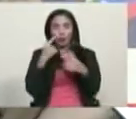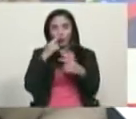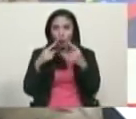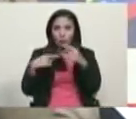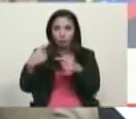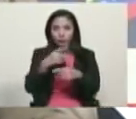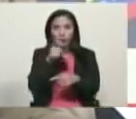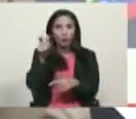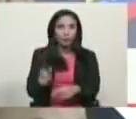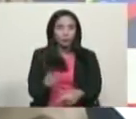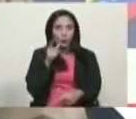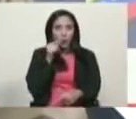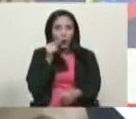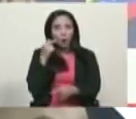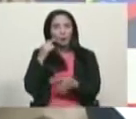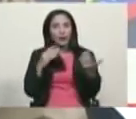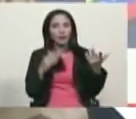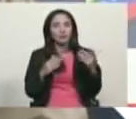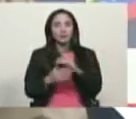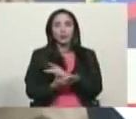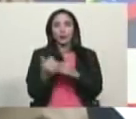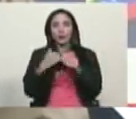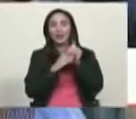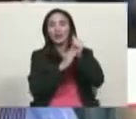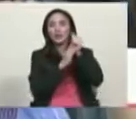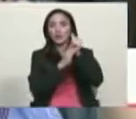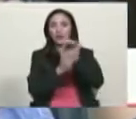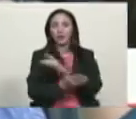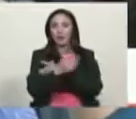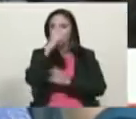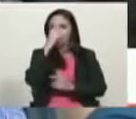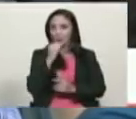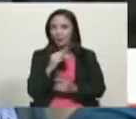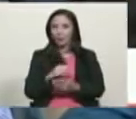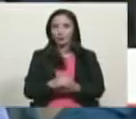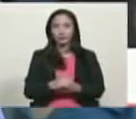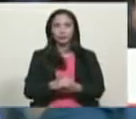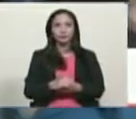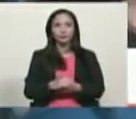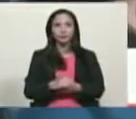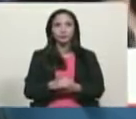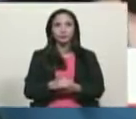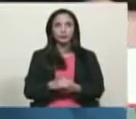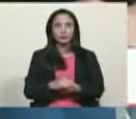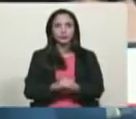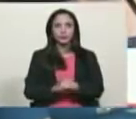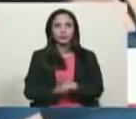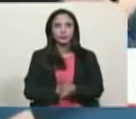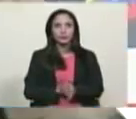gran héroe de la guerra federal, el general del pueblo soberano Ezequiel Zamora.